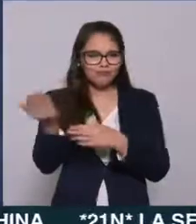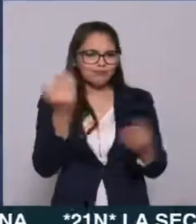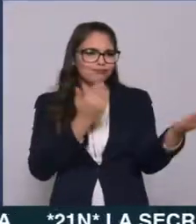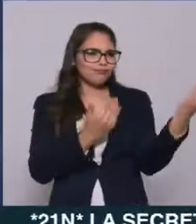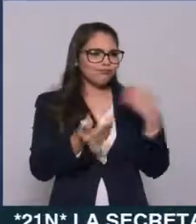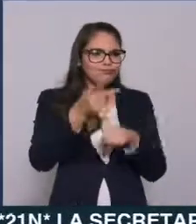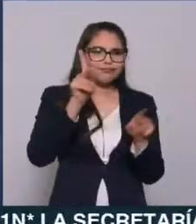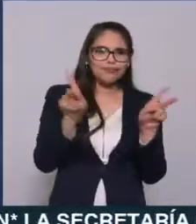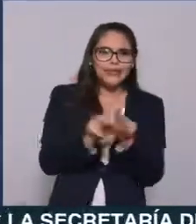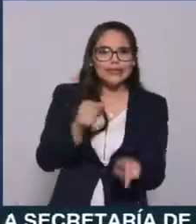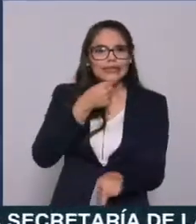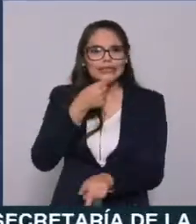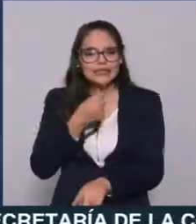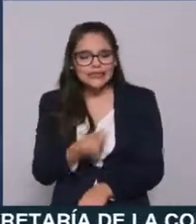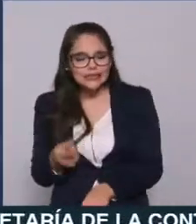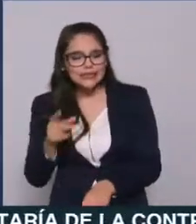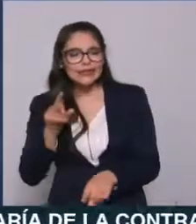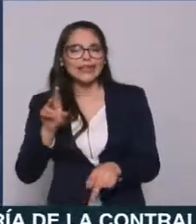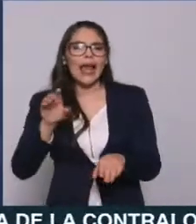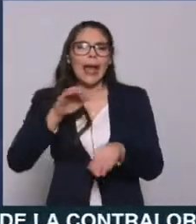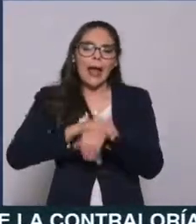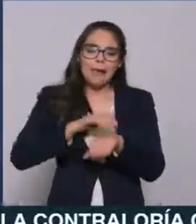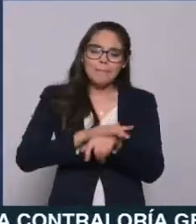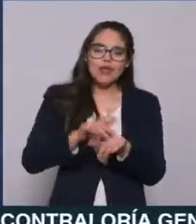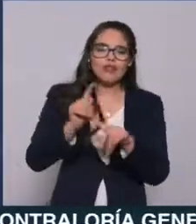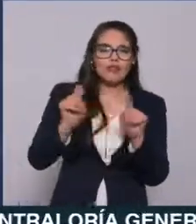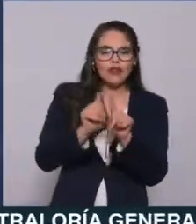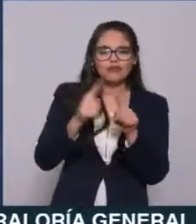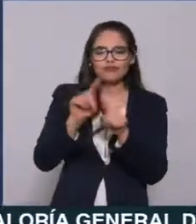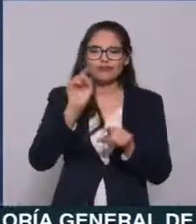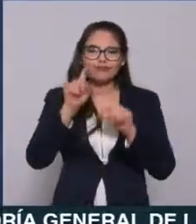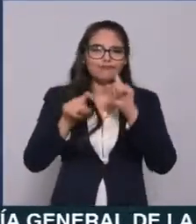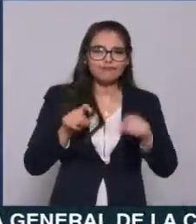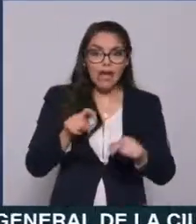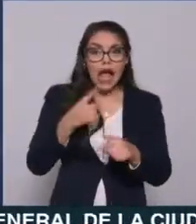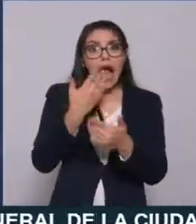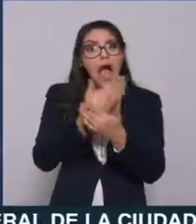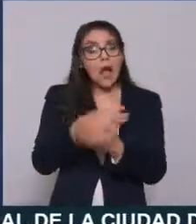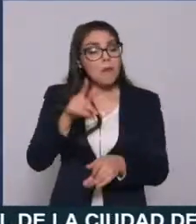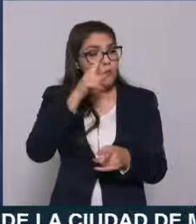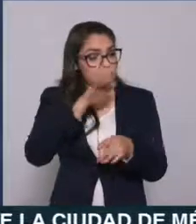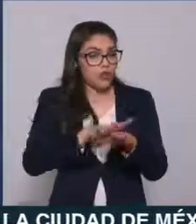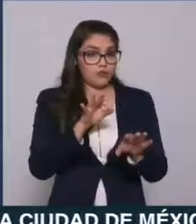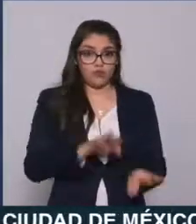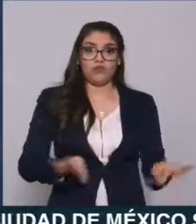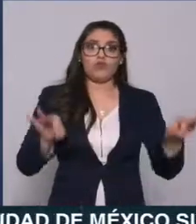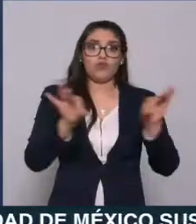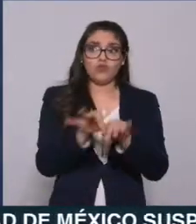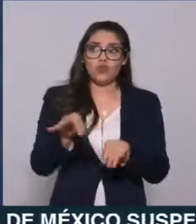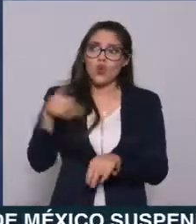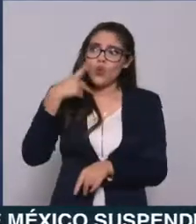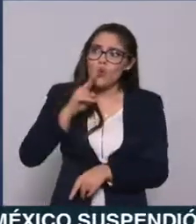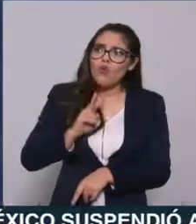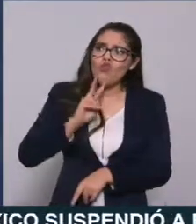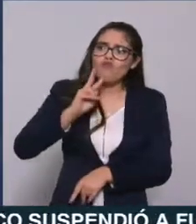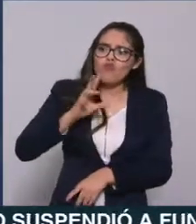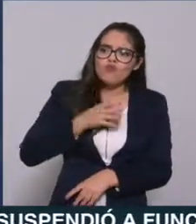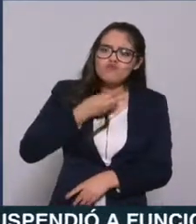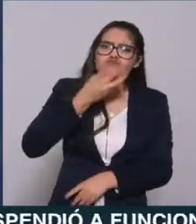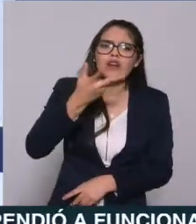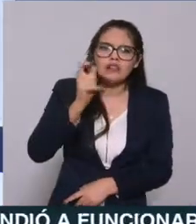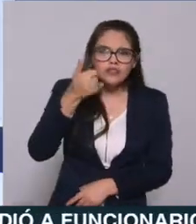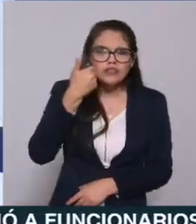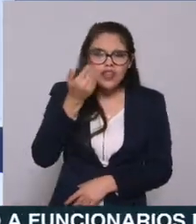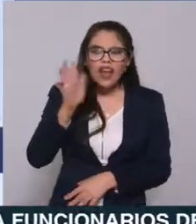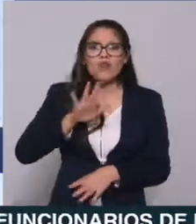para que puedan participar. Y la segunda dimensión es que puedan ser escuchadas sus voces, sus opiniones, sus problemáticas, las soluciones que encuentran